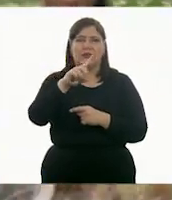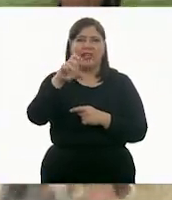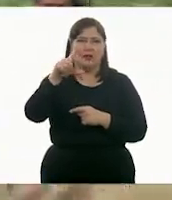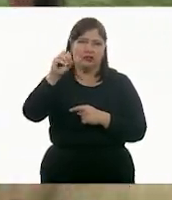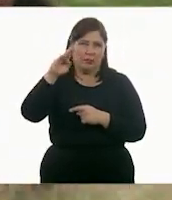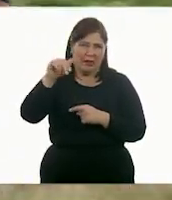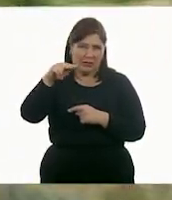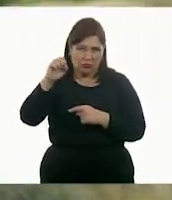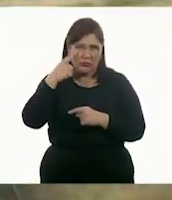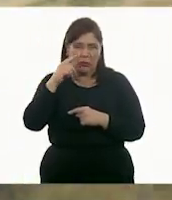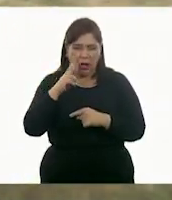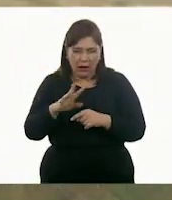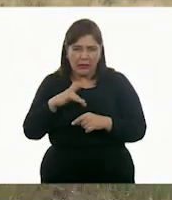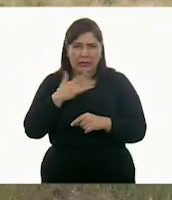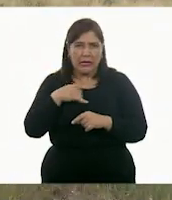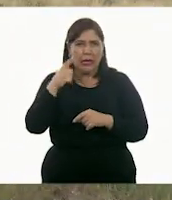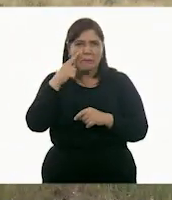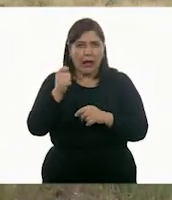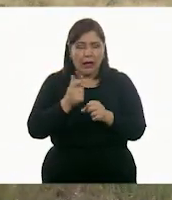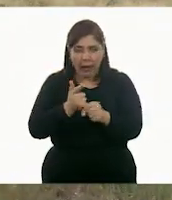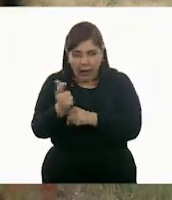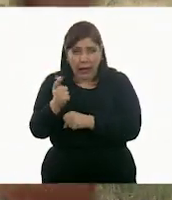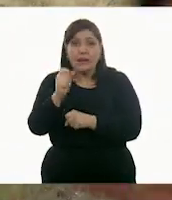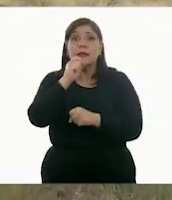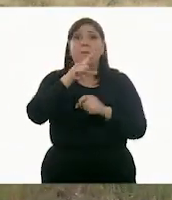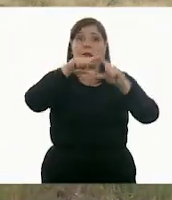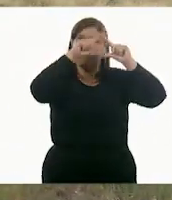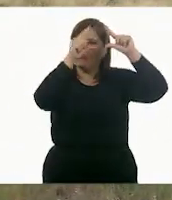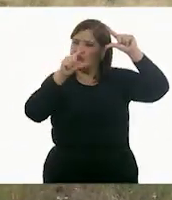los cenotes en la península de Yucatán.